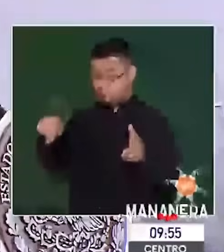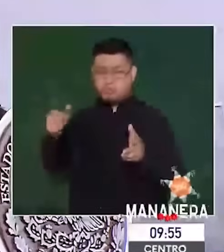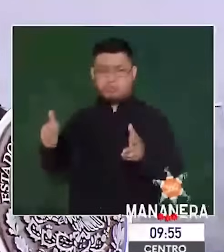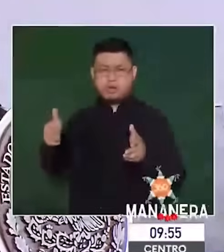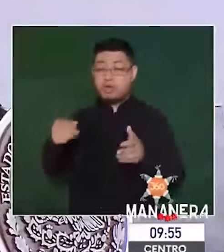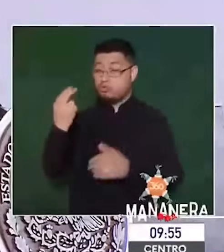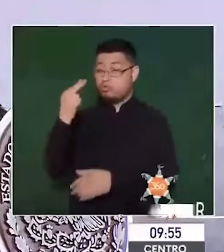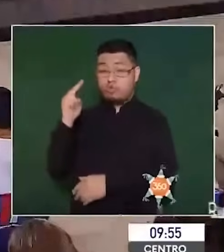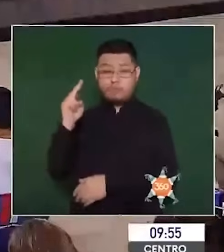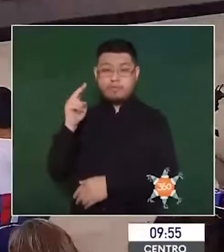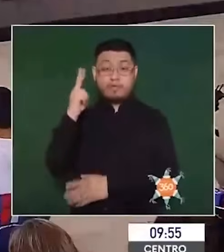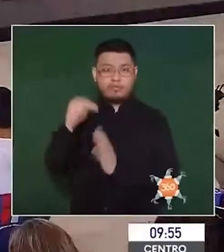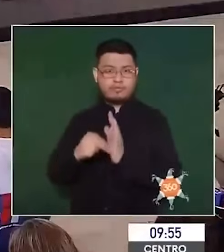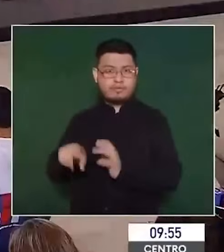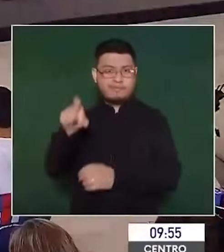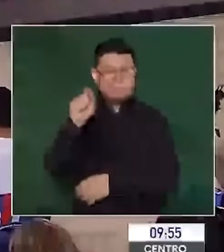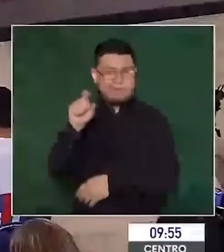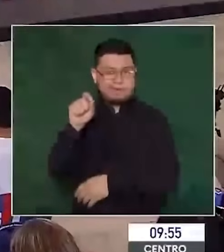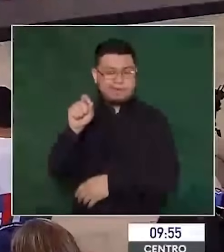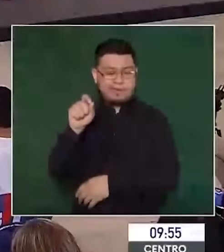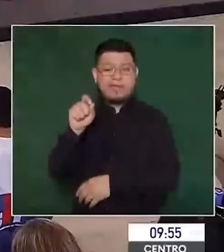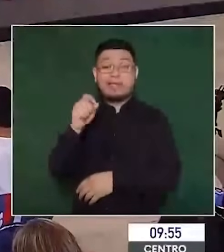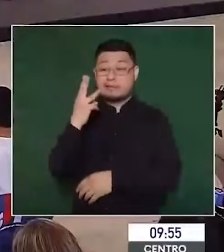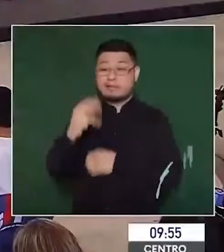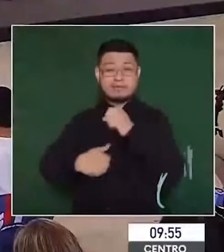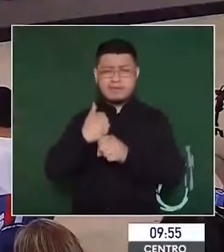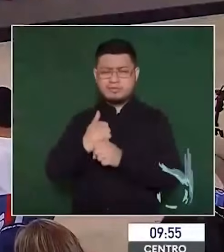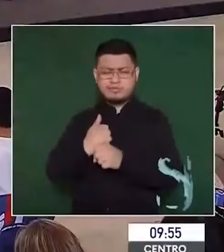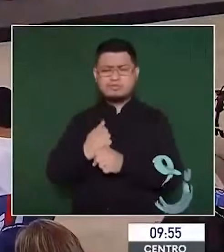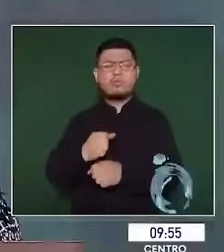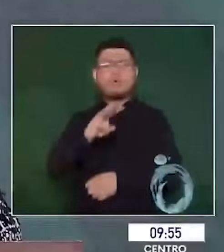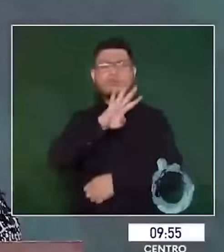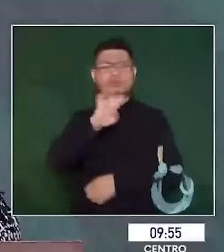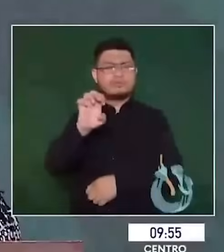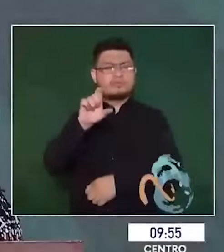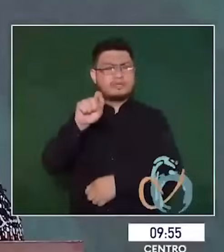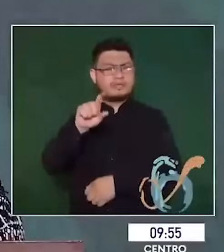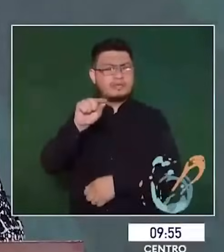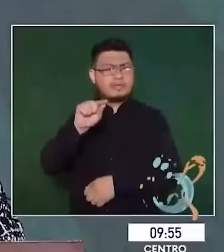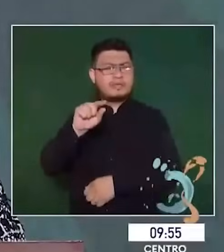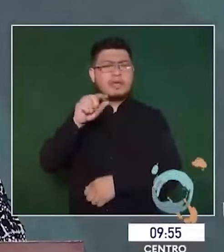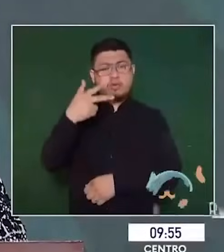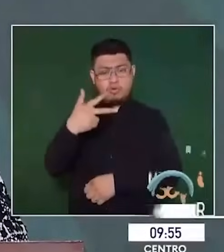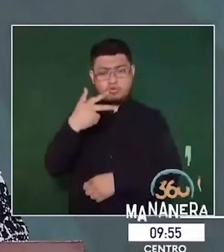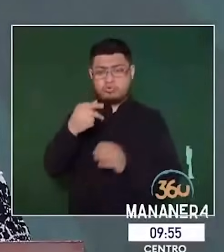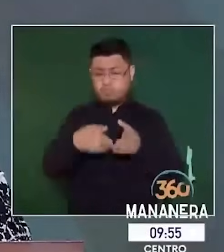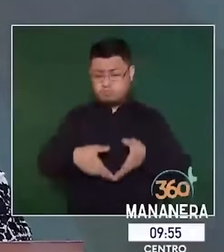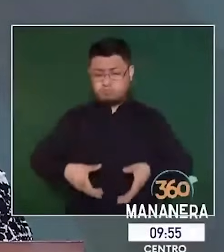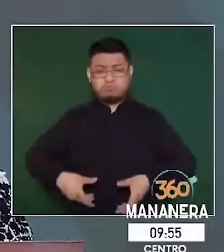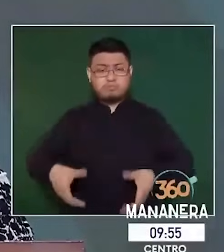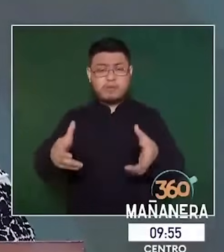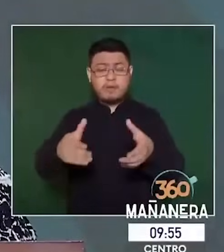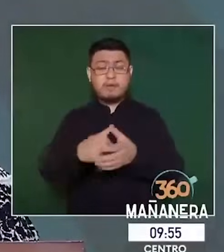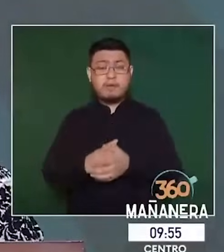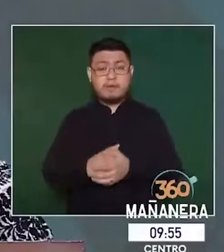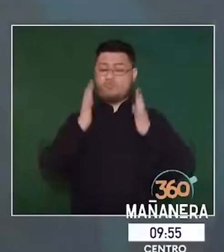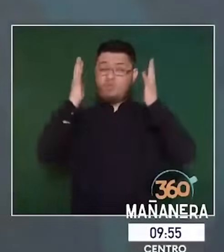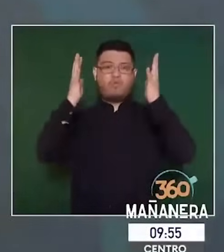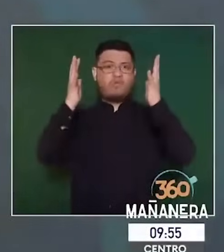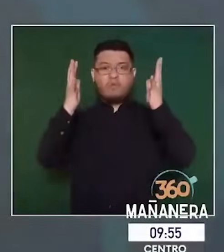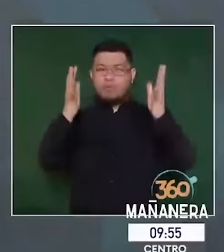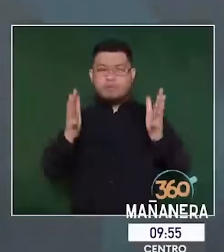noviembre de 2020 y en 3 años construimos 478 kilómetros de vía y una autopista de 200